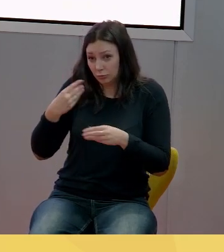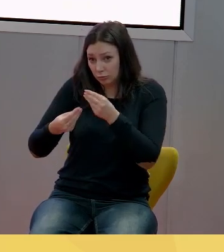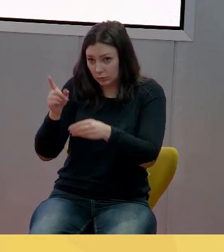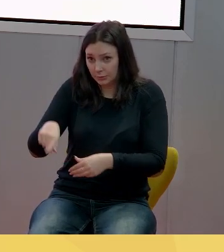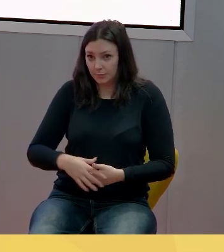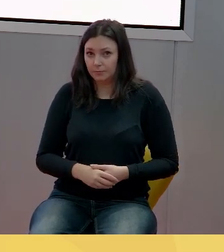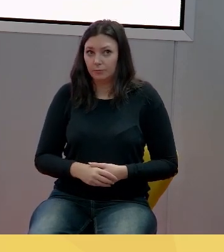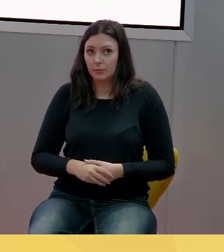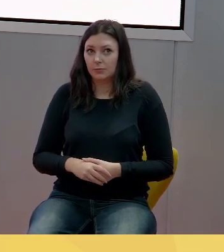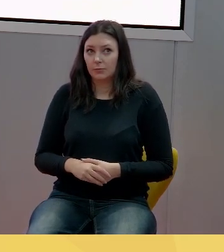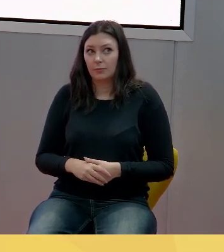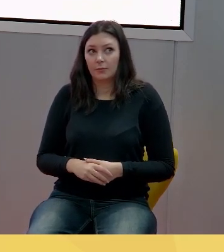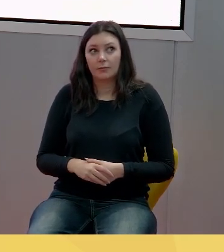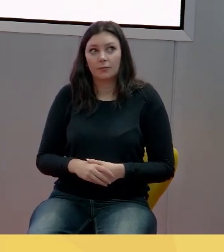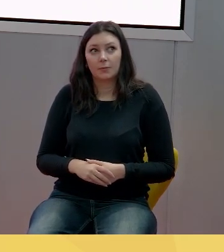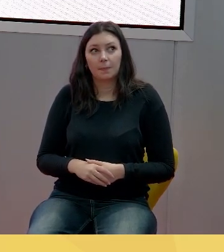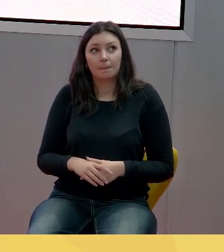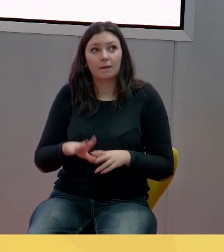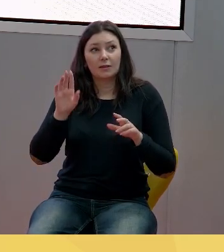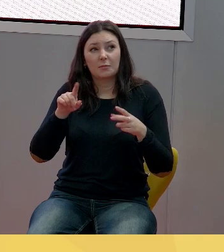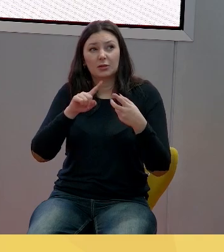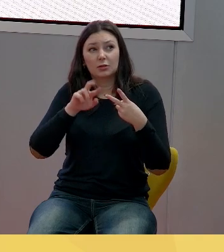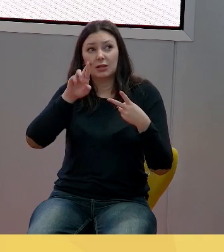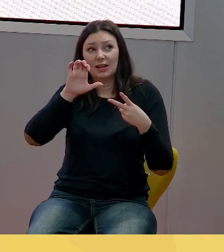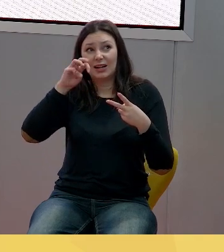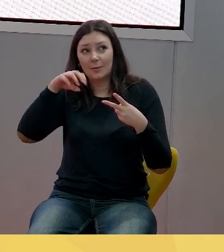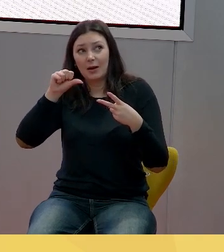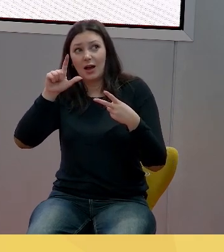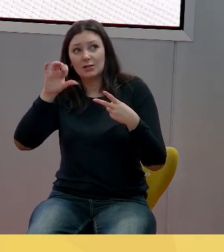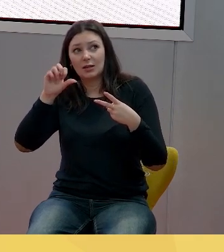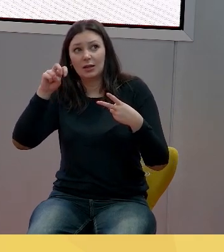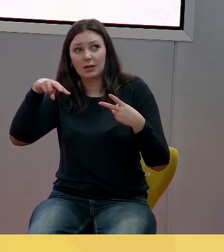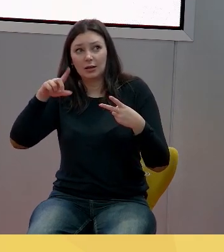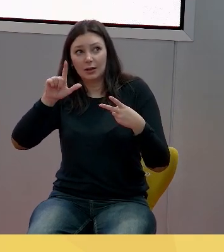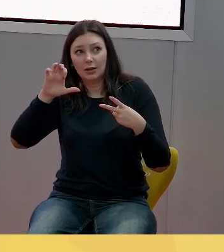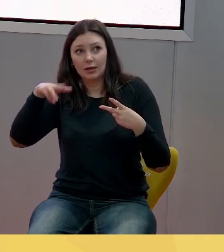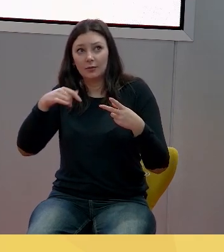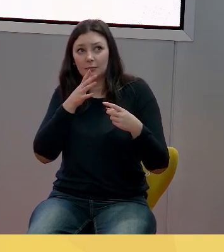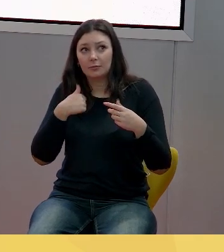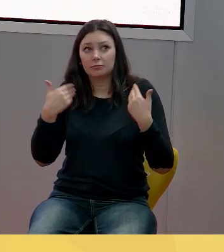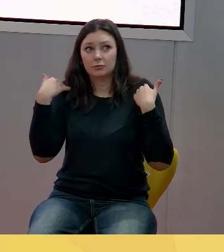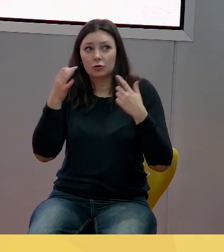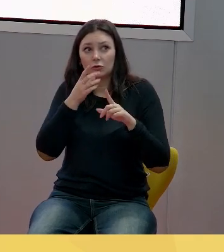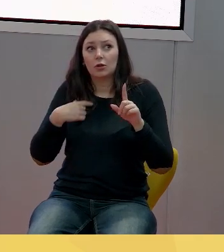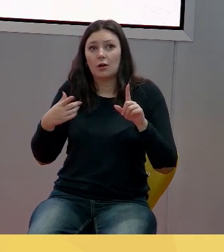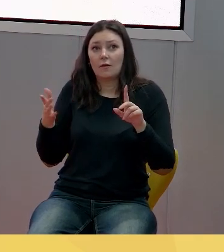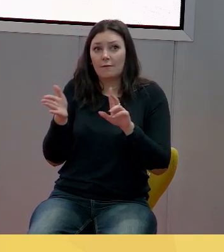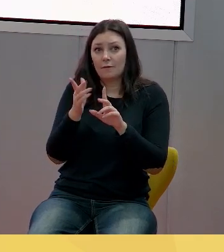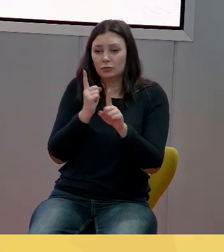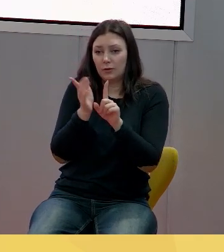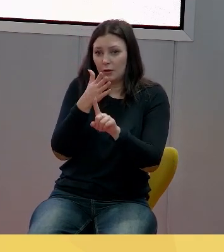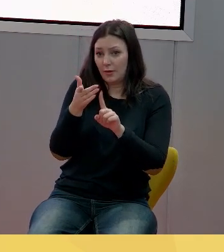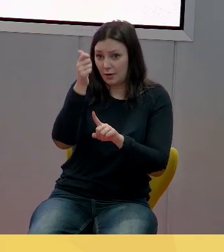Y Rim Al-Salem, creo que se pronuncia así, es la relatora para Naciones Unidas de la violencia contra las mujeres y las niñas, ha sido muy